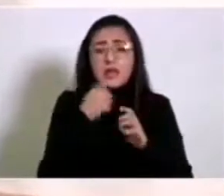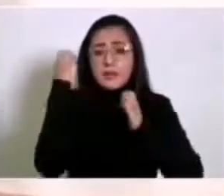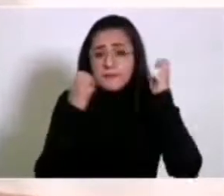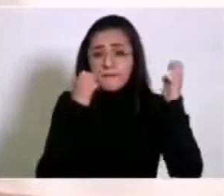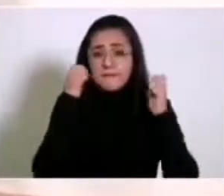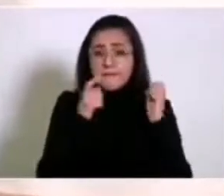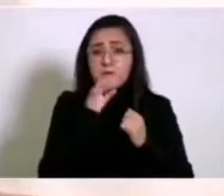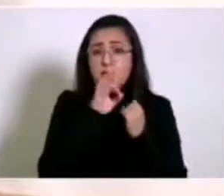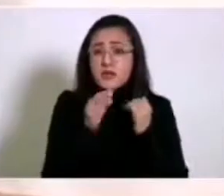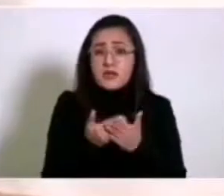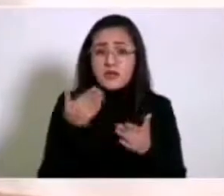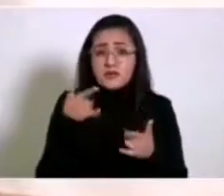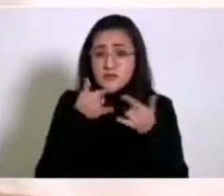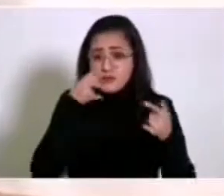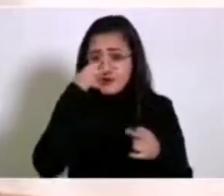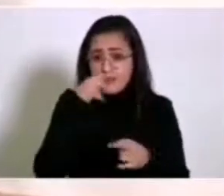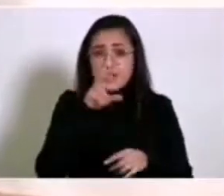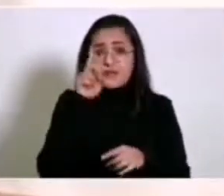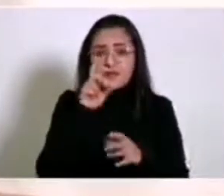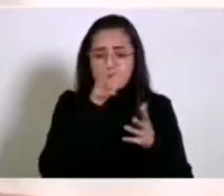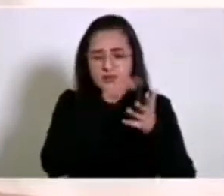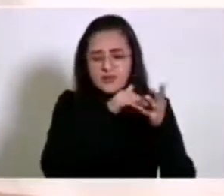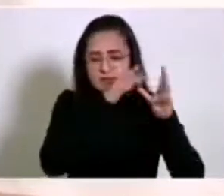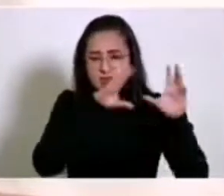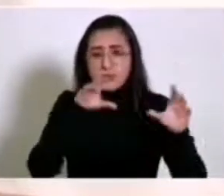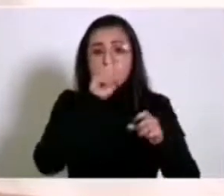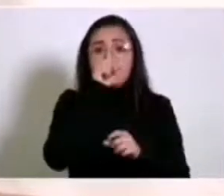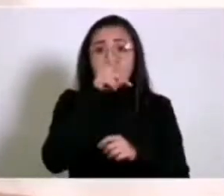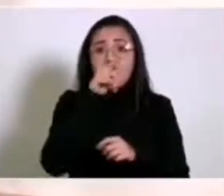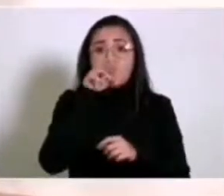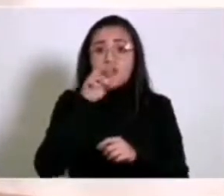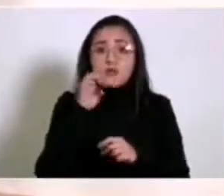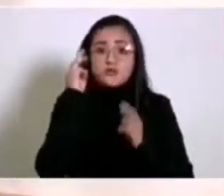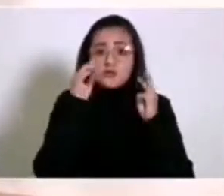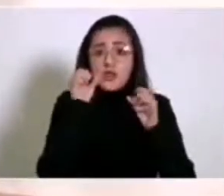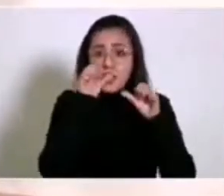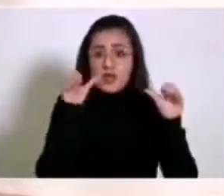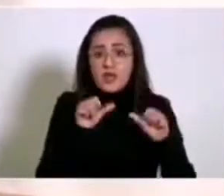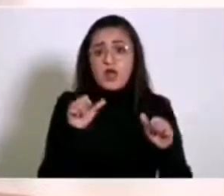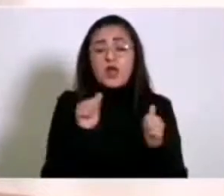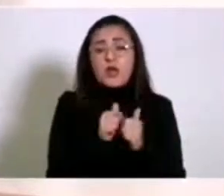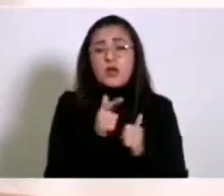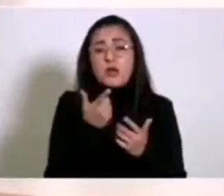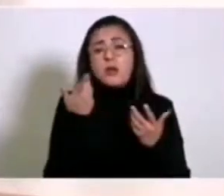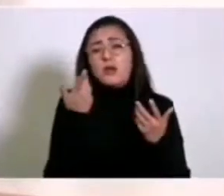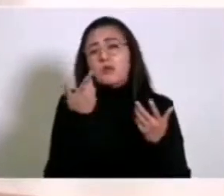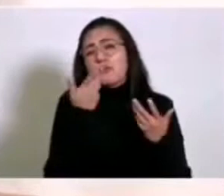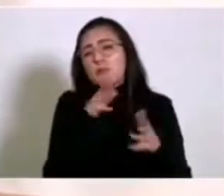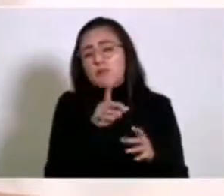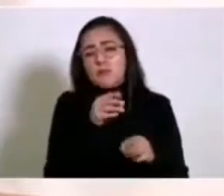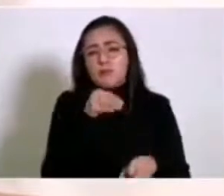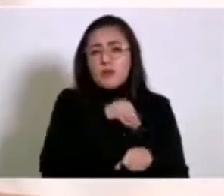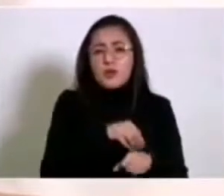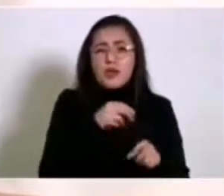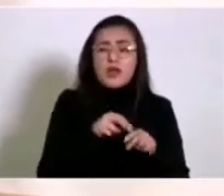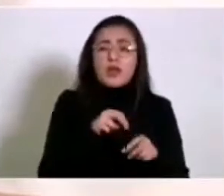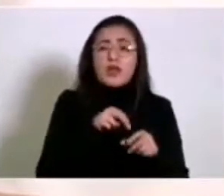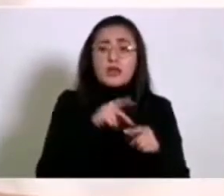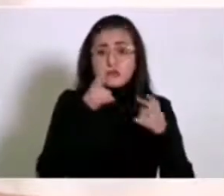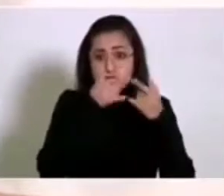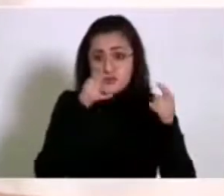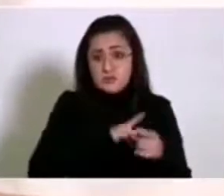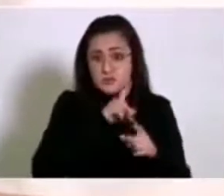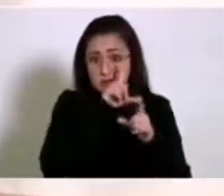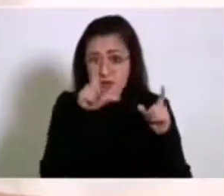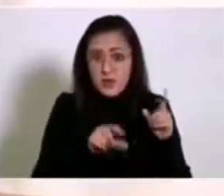exposición última la historia de méxico en 30 obras en san pedro museo de arte con un guión curatorial fundamentado en la historia de nuestro